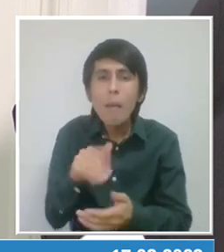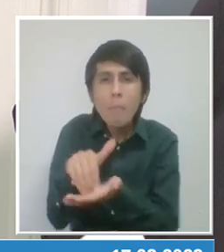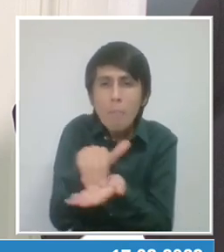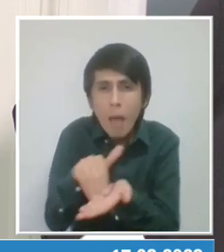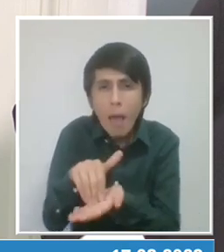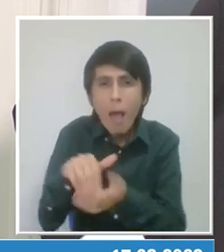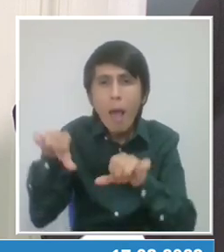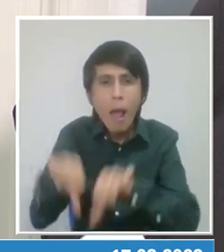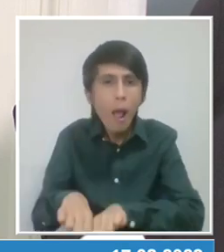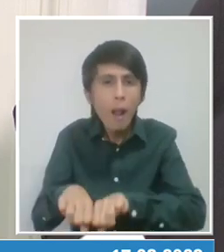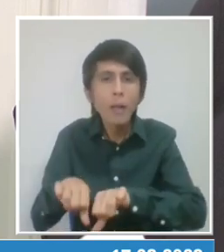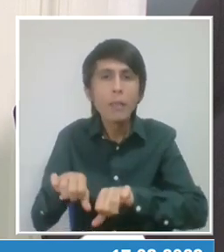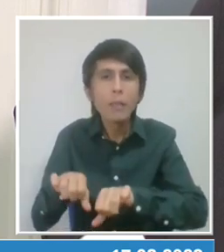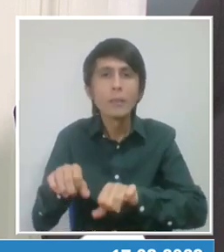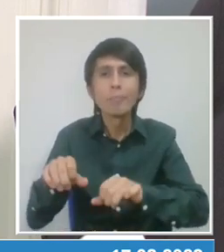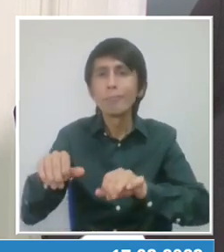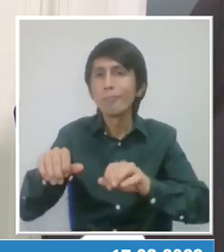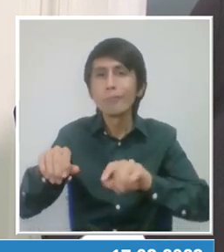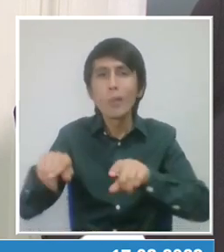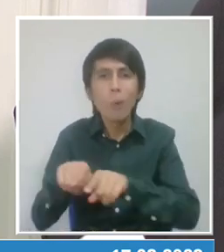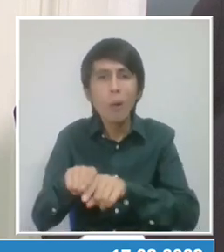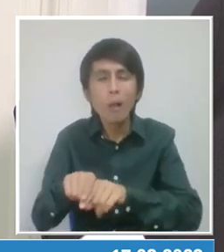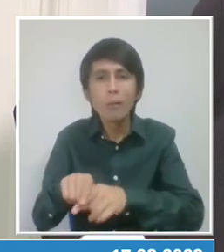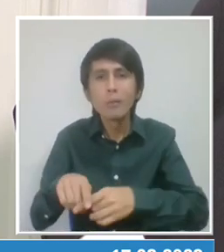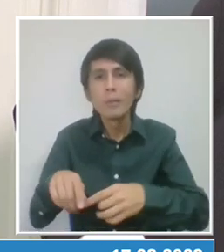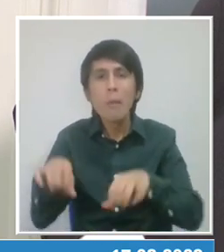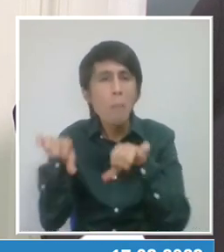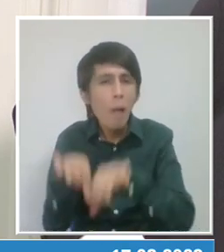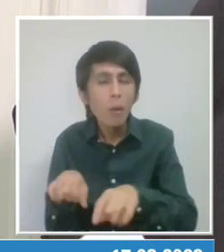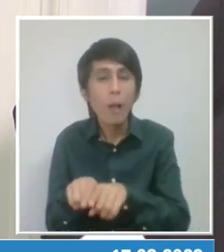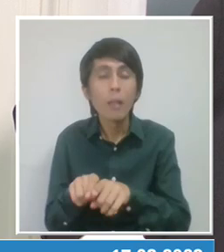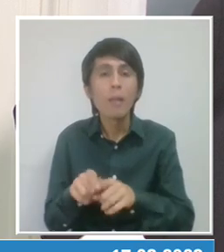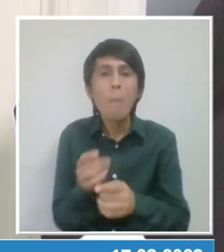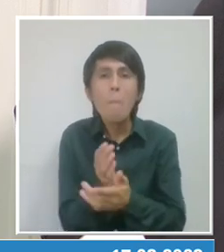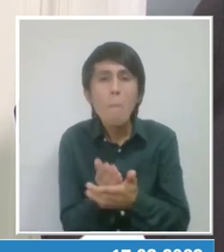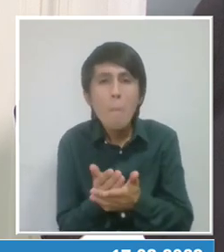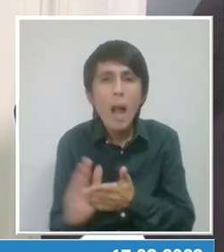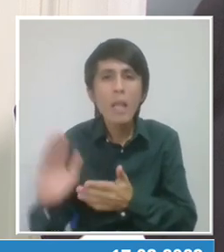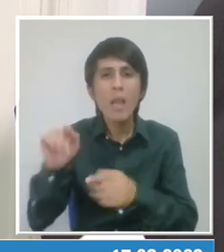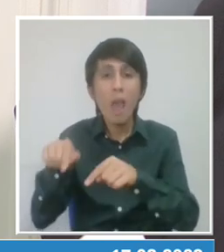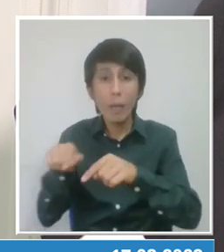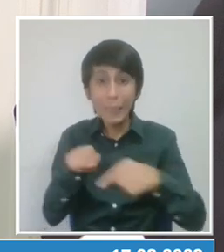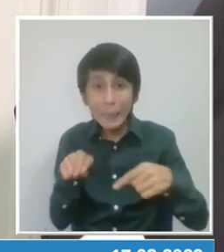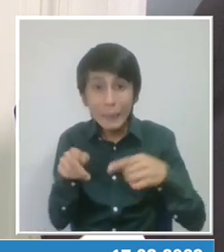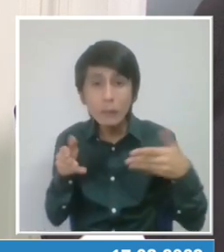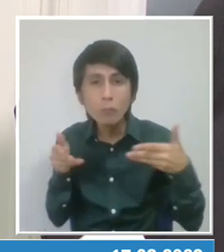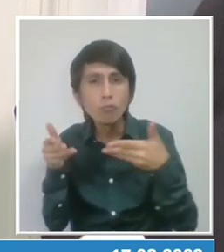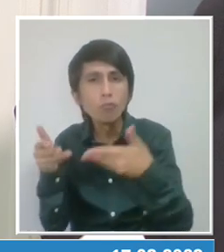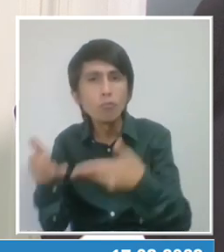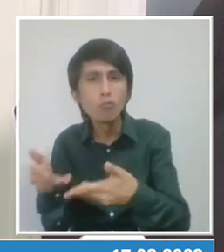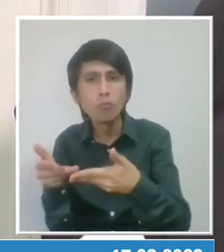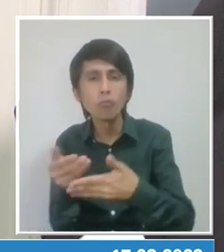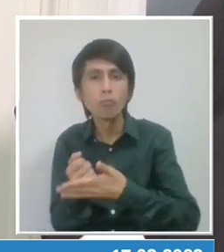se encuentra marginado en muchos bienes de la sociedad. Ese sentimiento